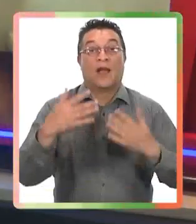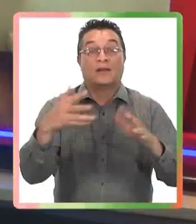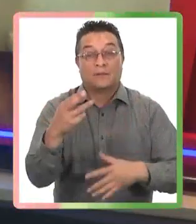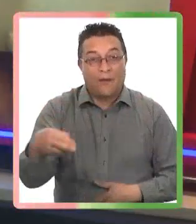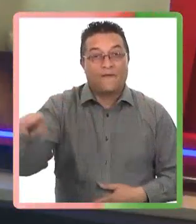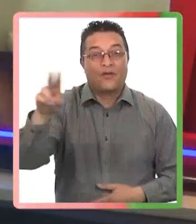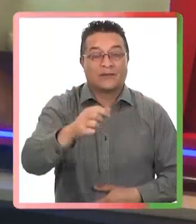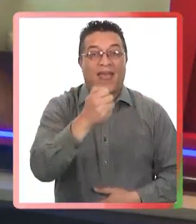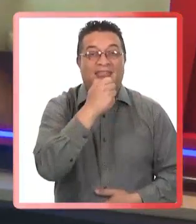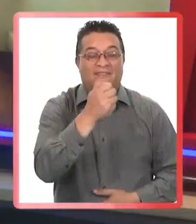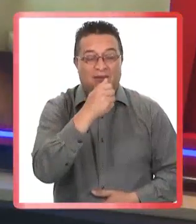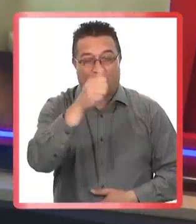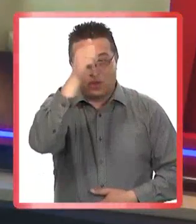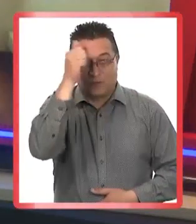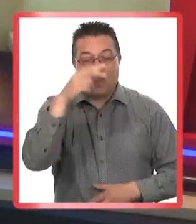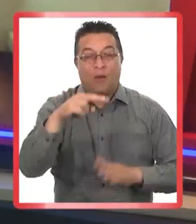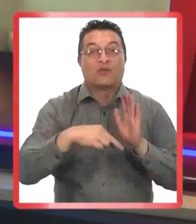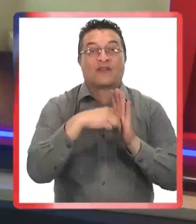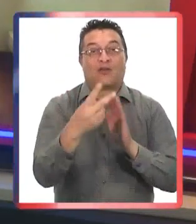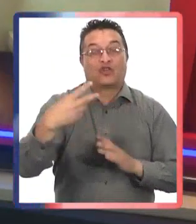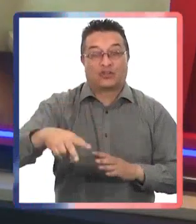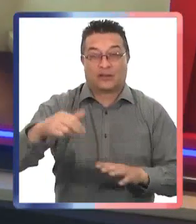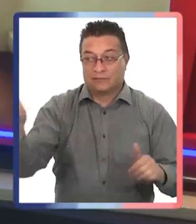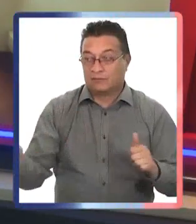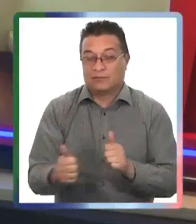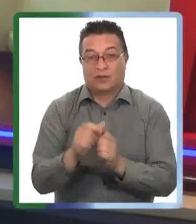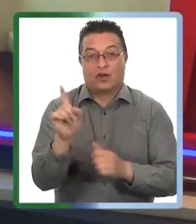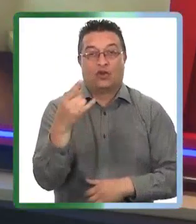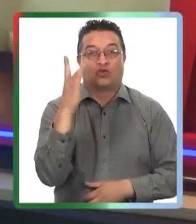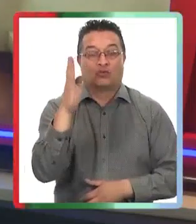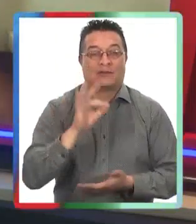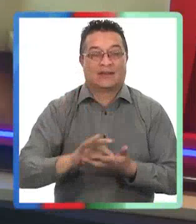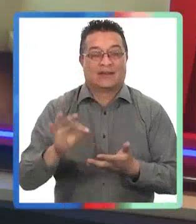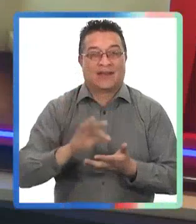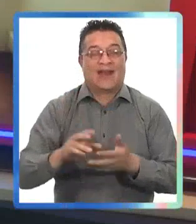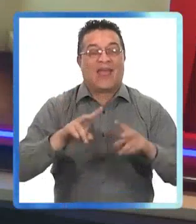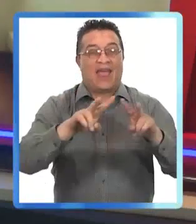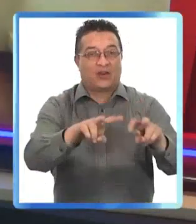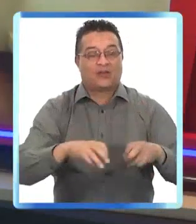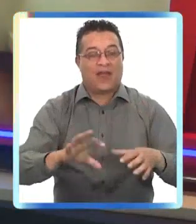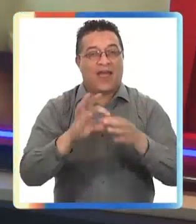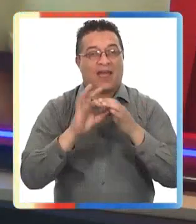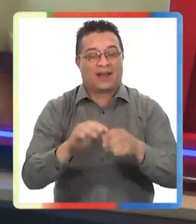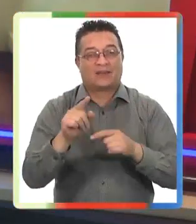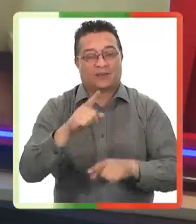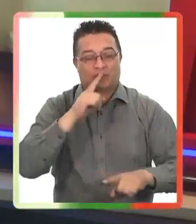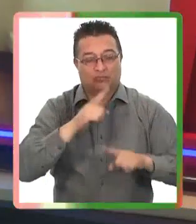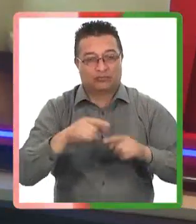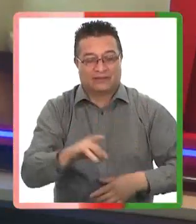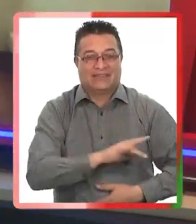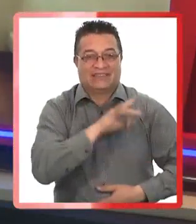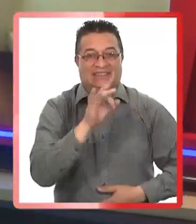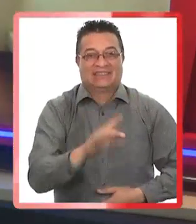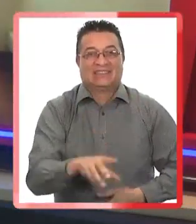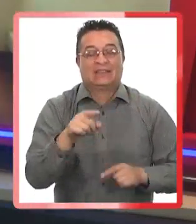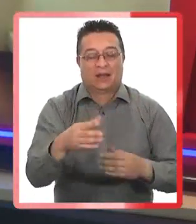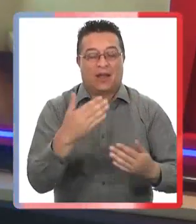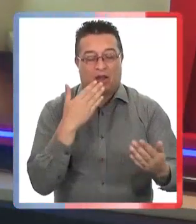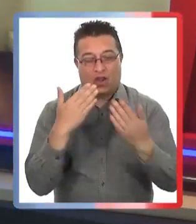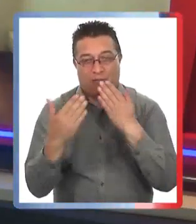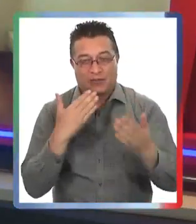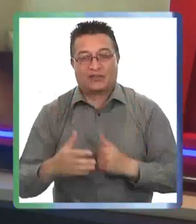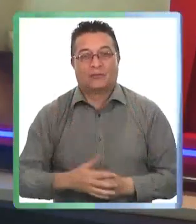Estamos de vuelta con la entrevista del domingo de Portavoz Noticias. Hoy nos acompaña la subsecretaria de Agricultura, Ignacia Fernández. Le doy las gracias nuevamente a nombre de las regiones de Chile por